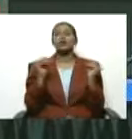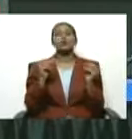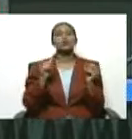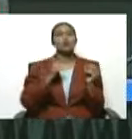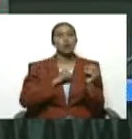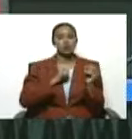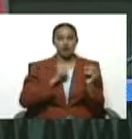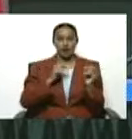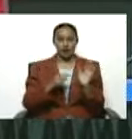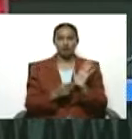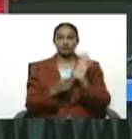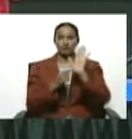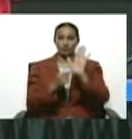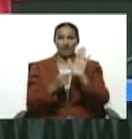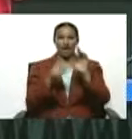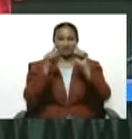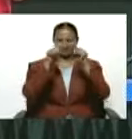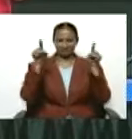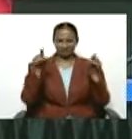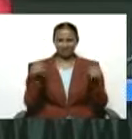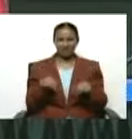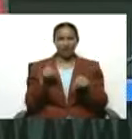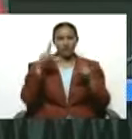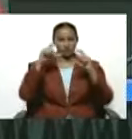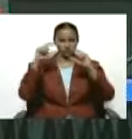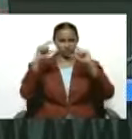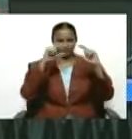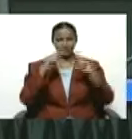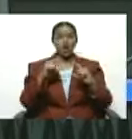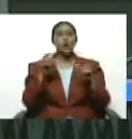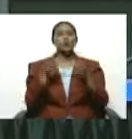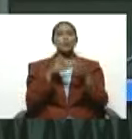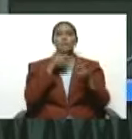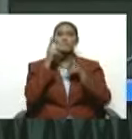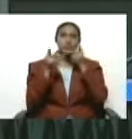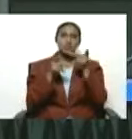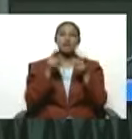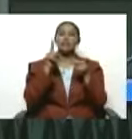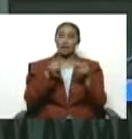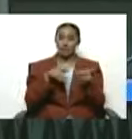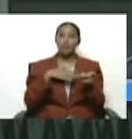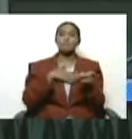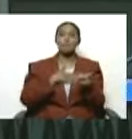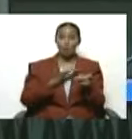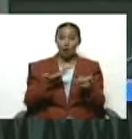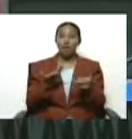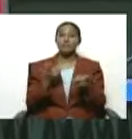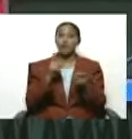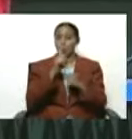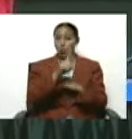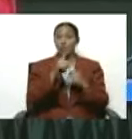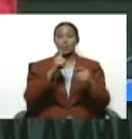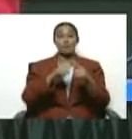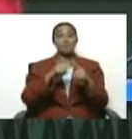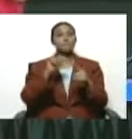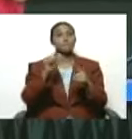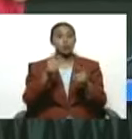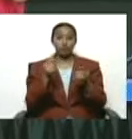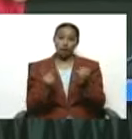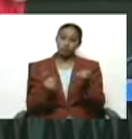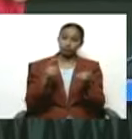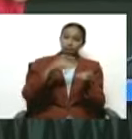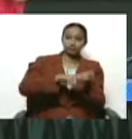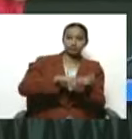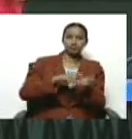se puede votar, pero se les ha pedido que ellos también generen su 1x10 en cada una de estas agrupaciones, para nosotros saber, ¿ves?